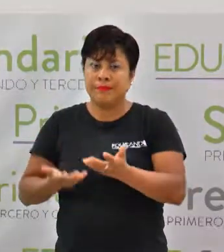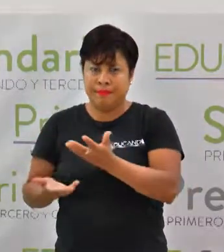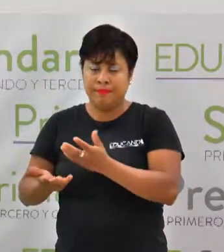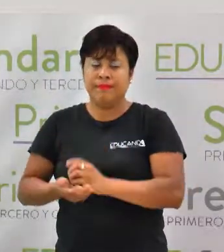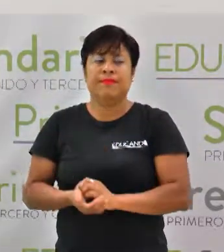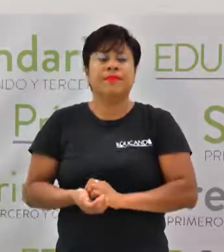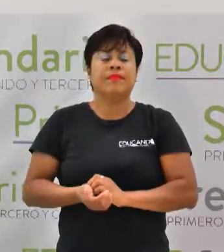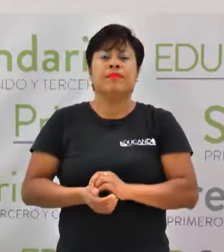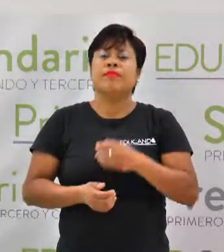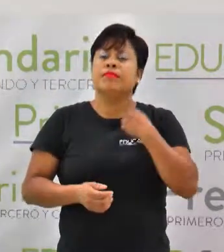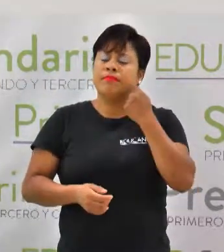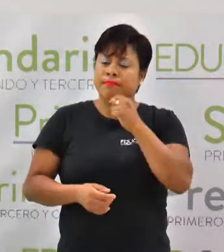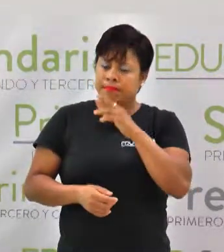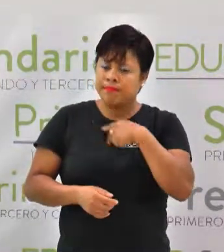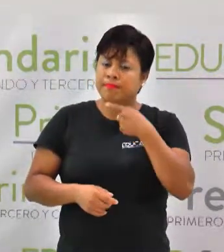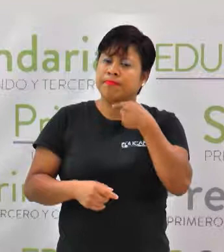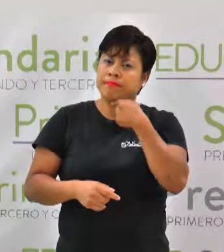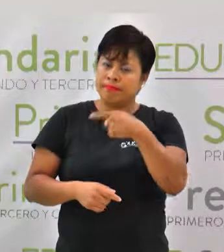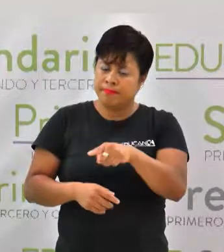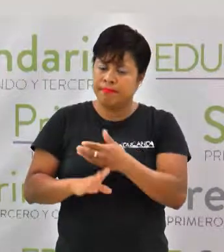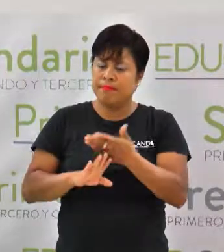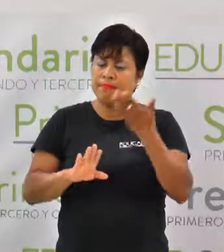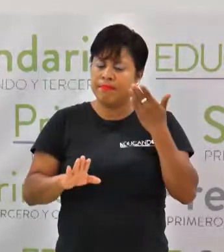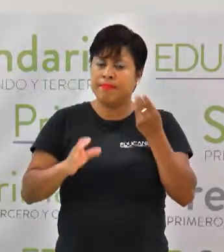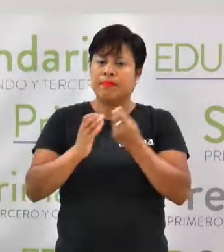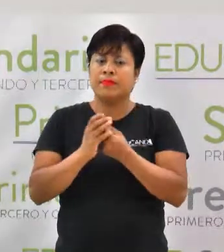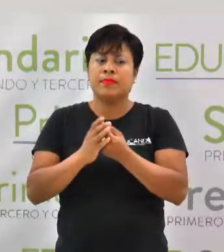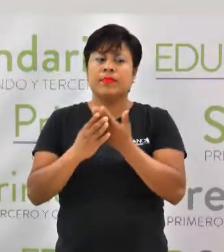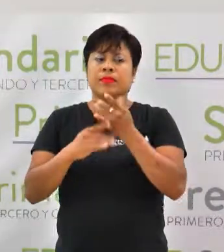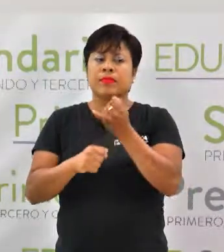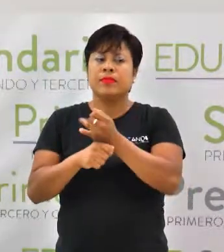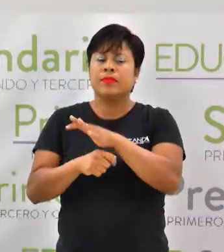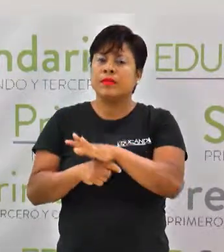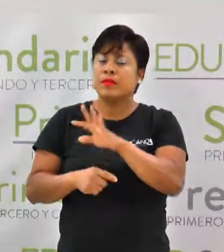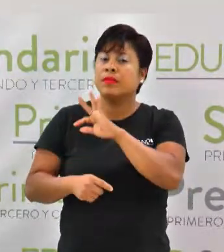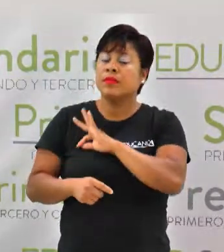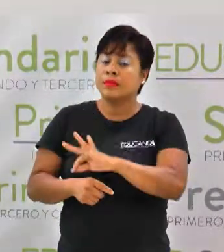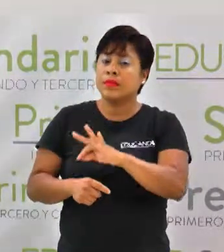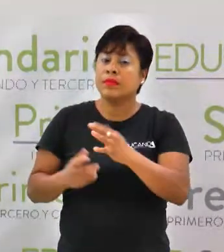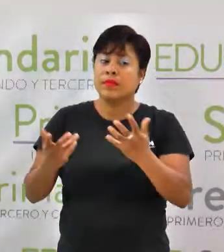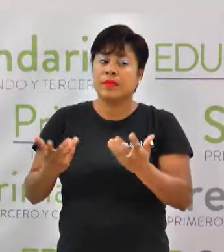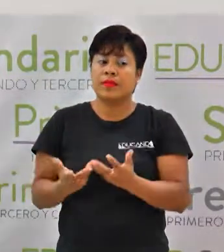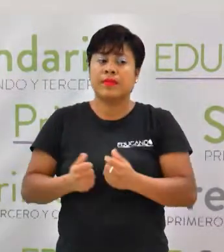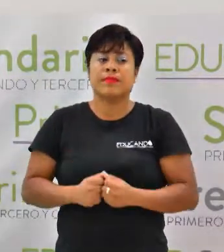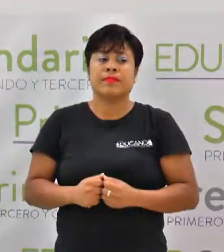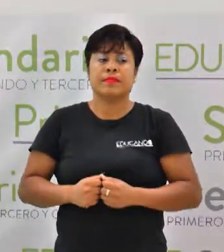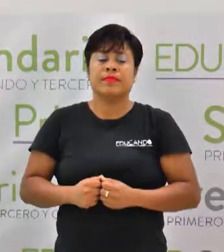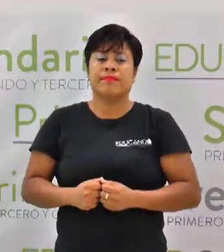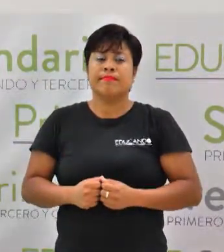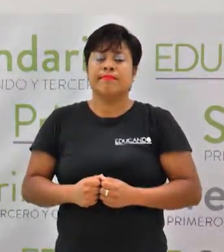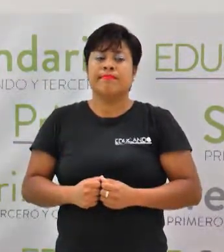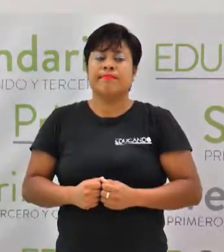compartir. Comentábamos en nuestra sesión anterior que el artículo informativo nos permite